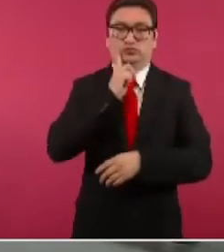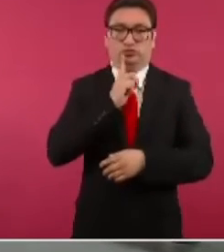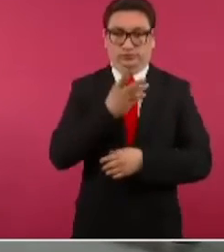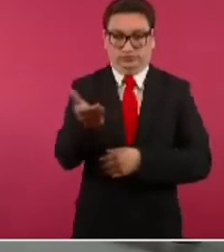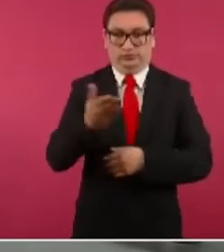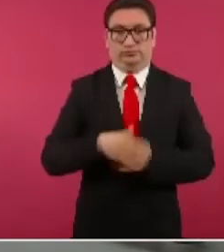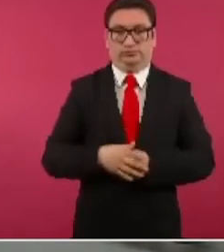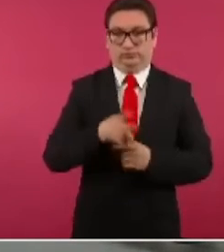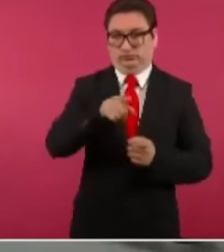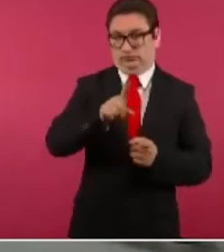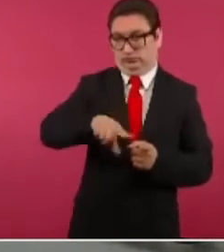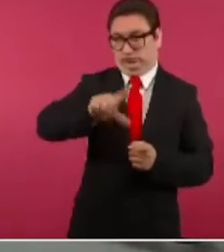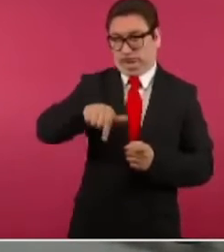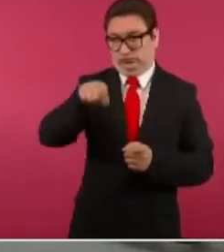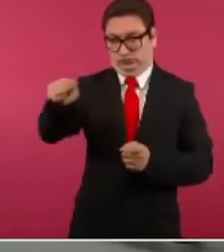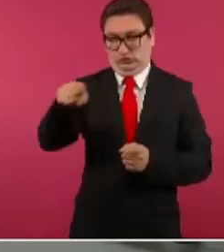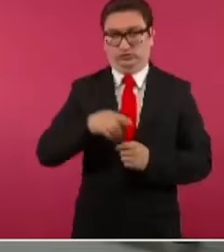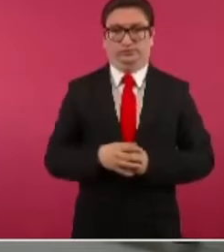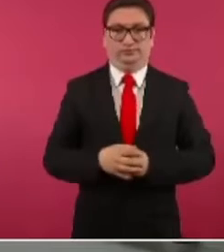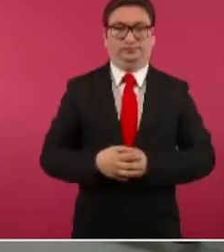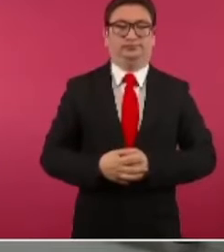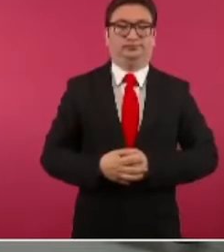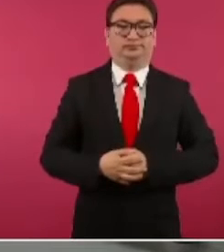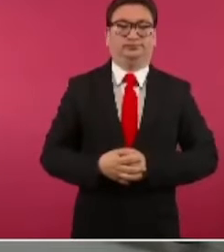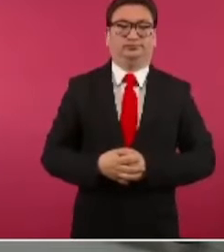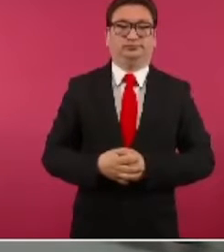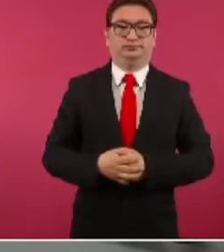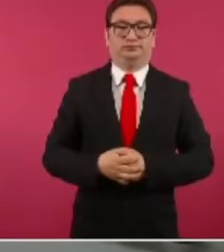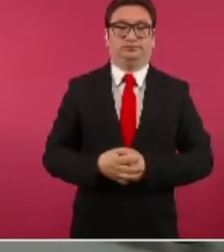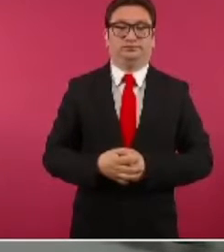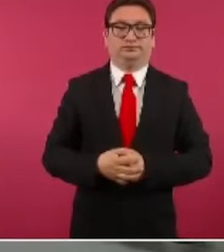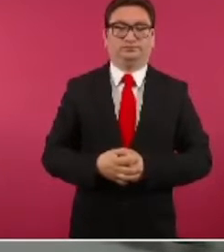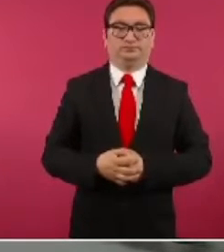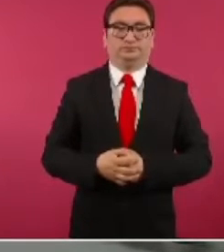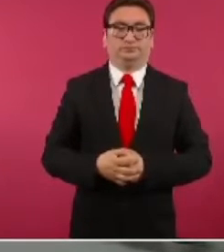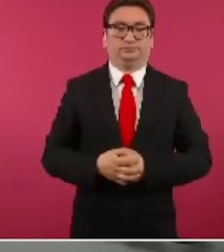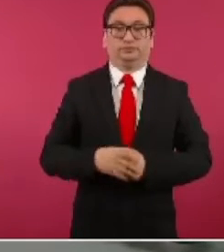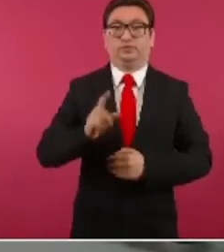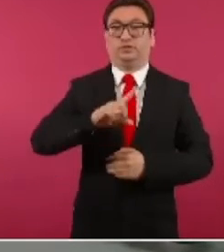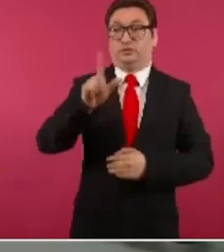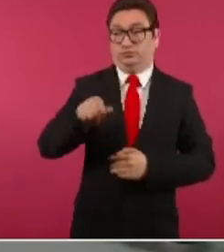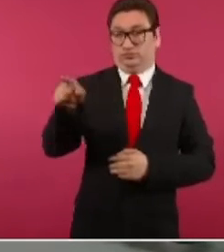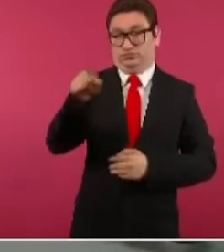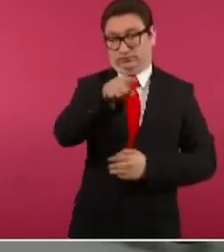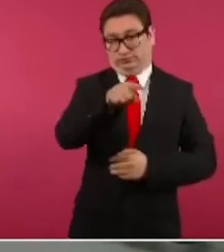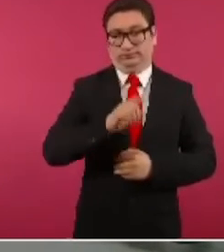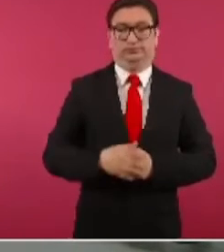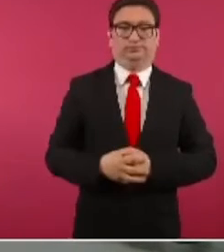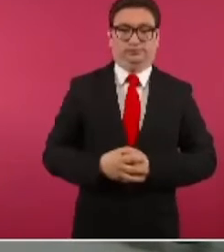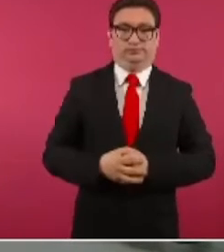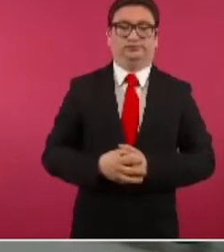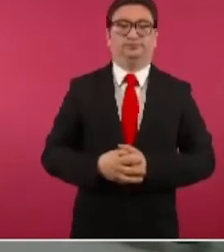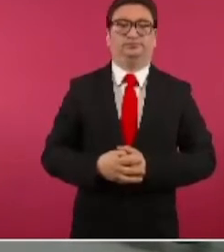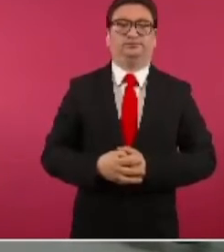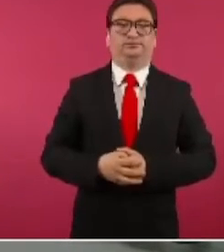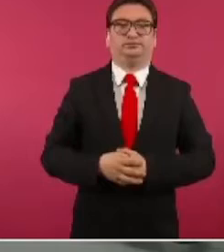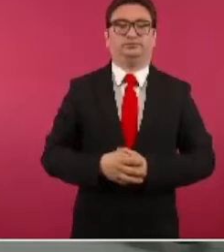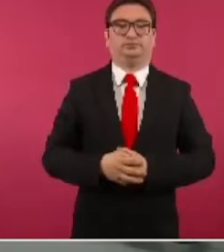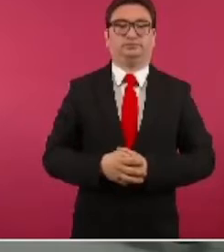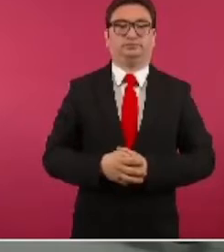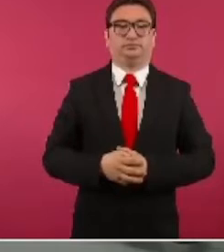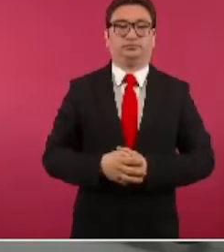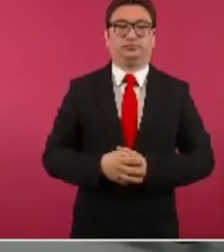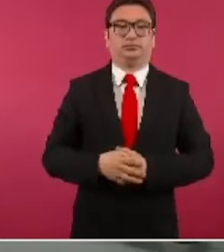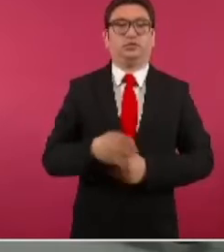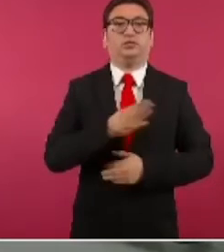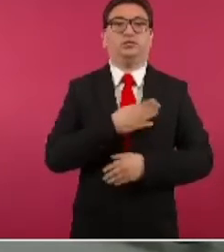Y luego tú, y luego usted. Y luego nos vamos para acá, los tres.